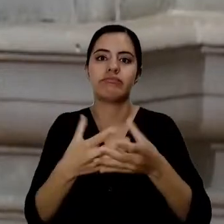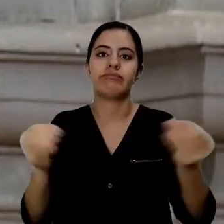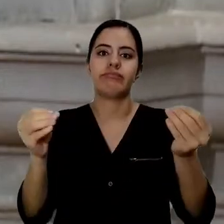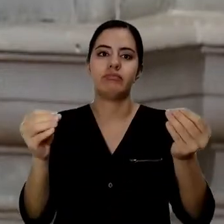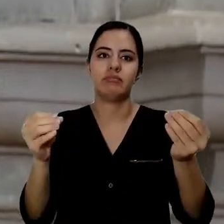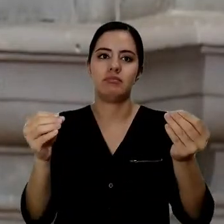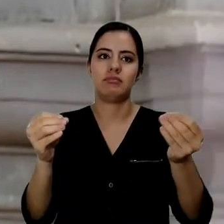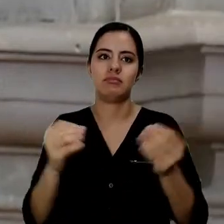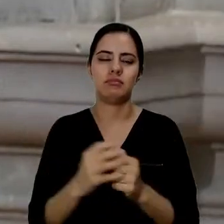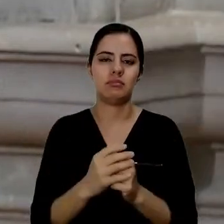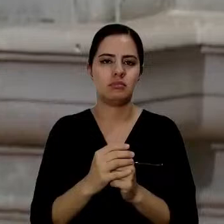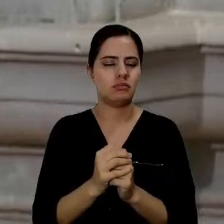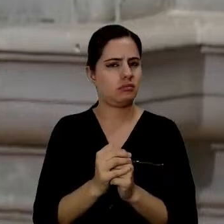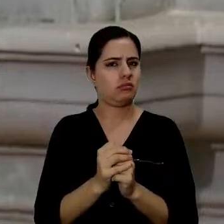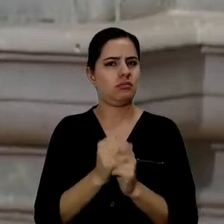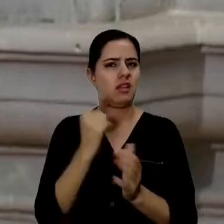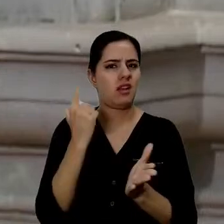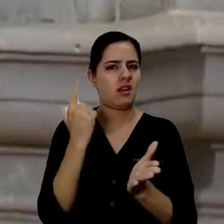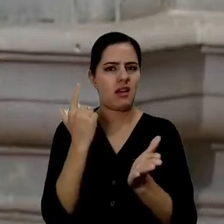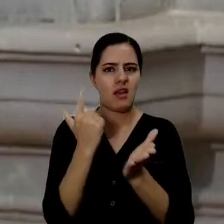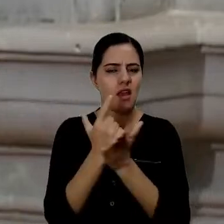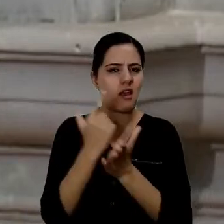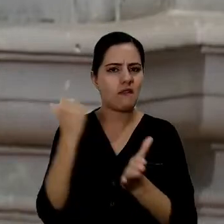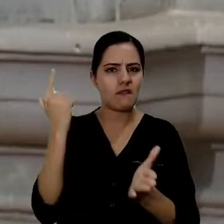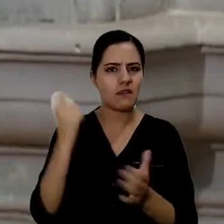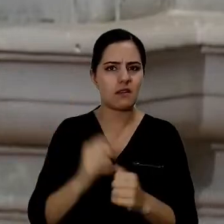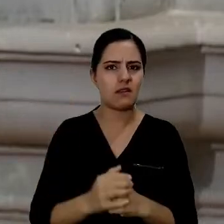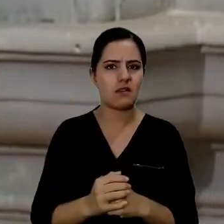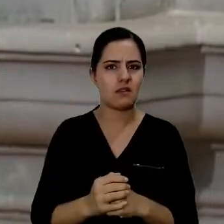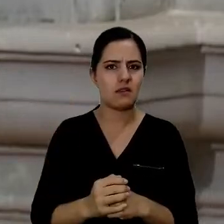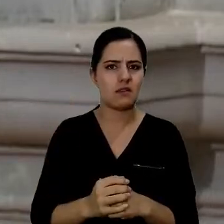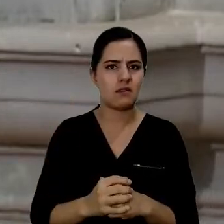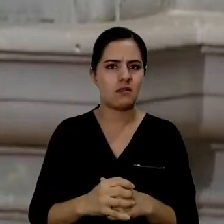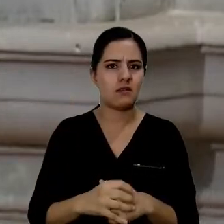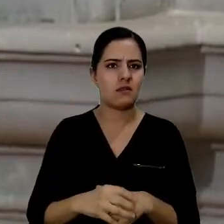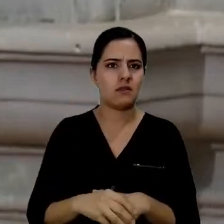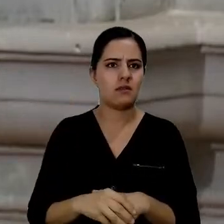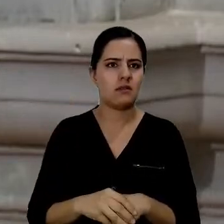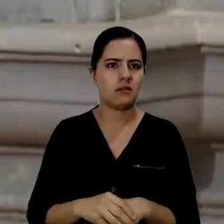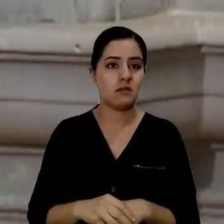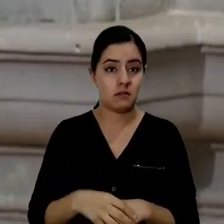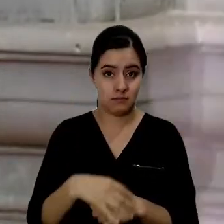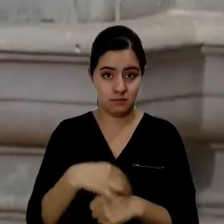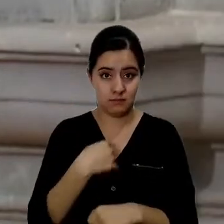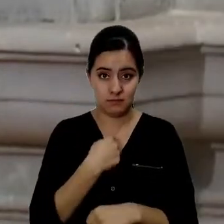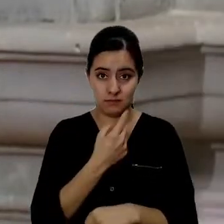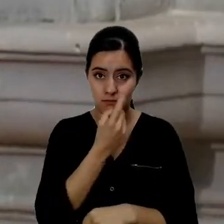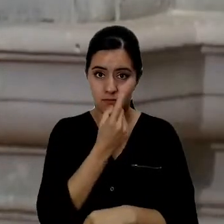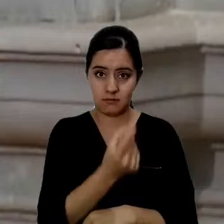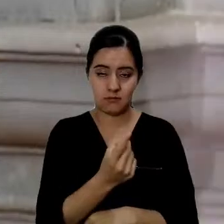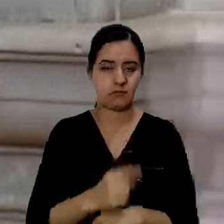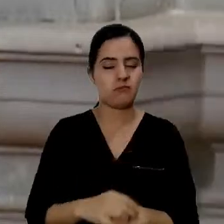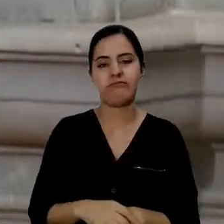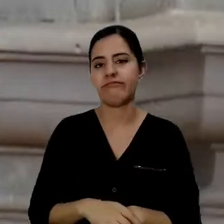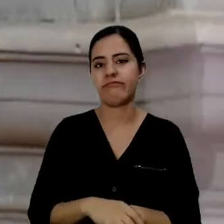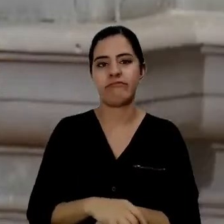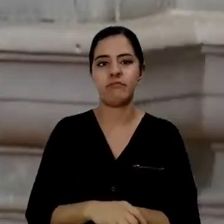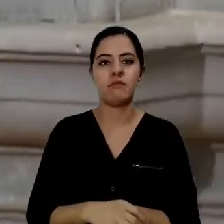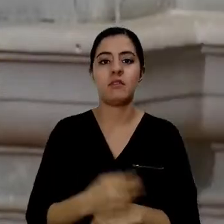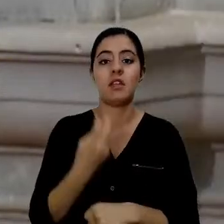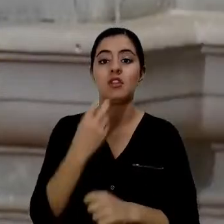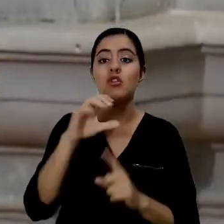más grave es, y no lo digo yo, insisto, son las conclusiones de esta